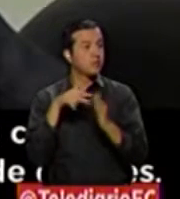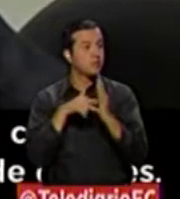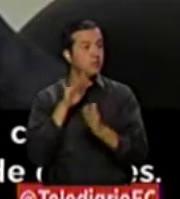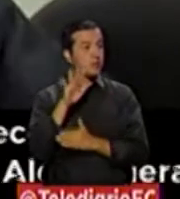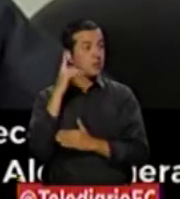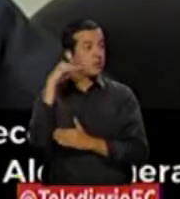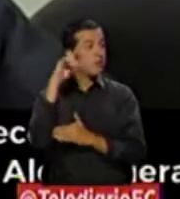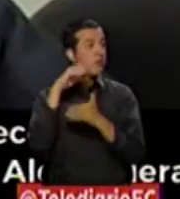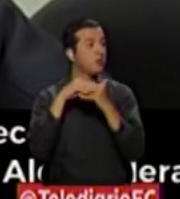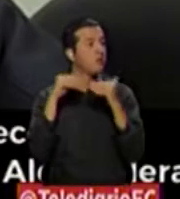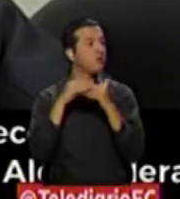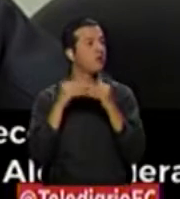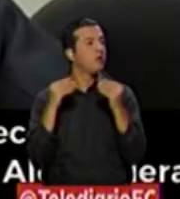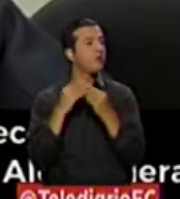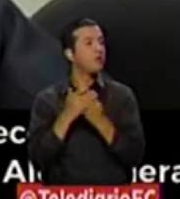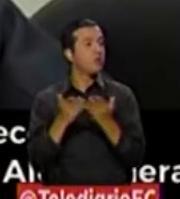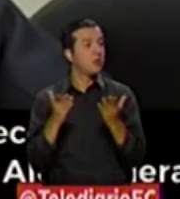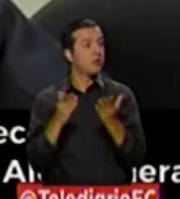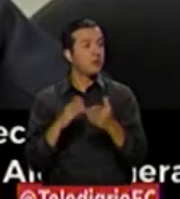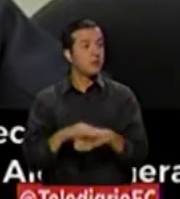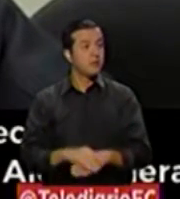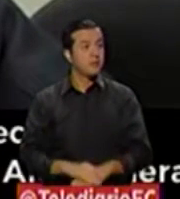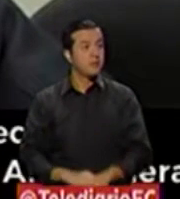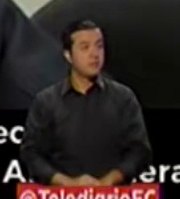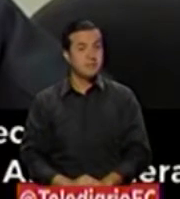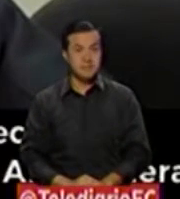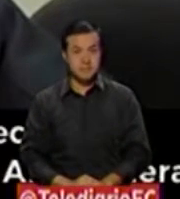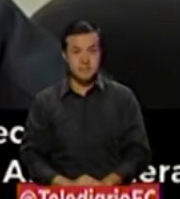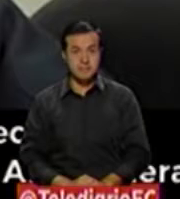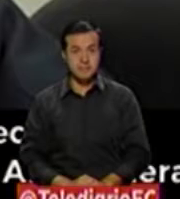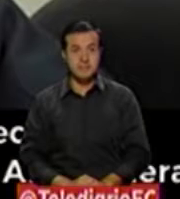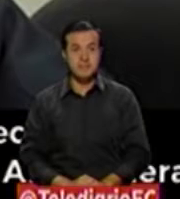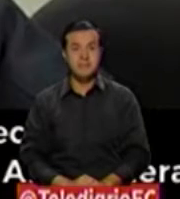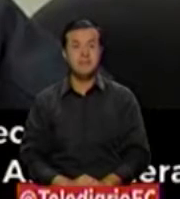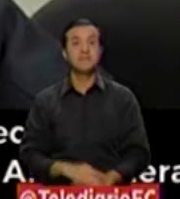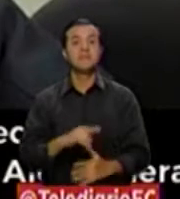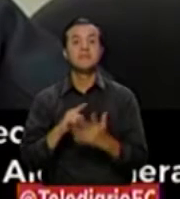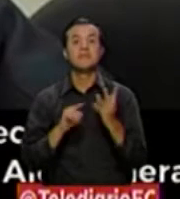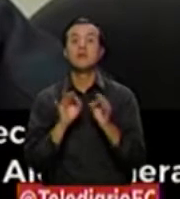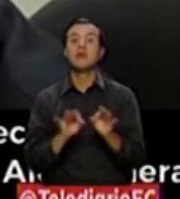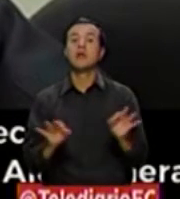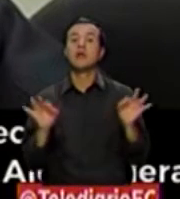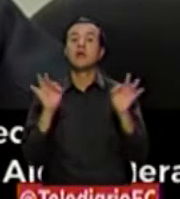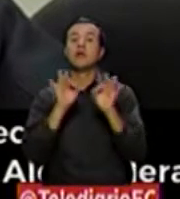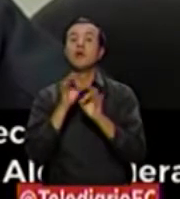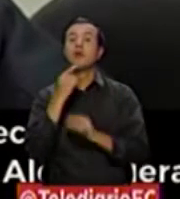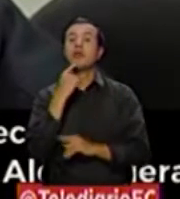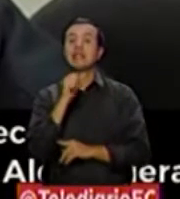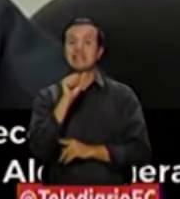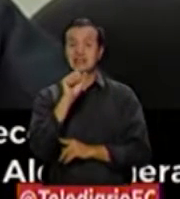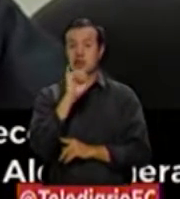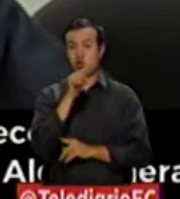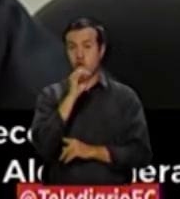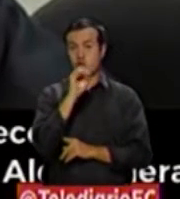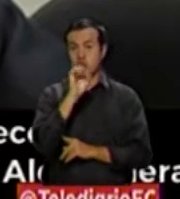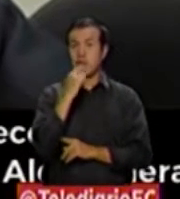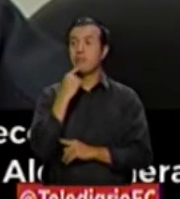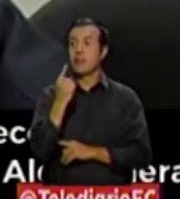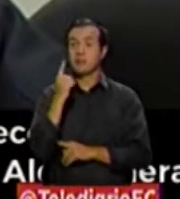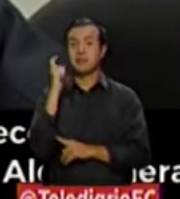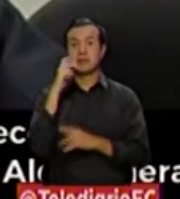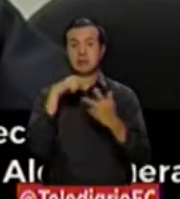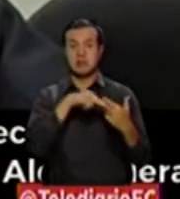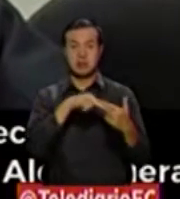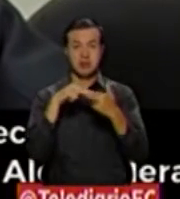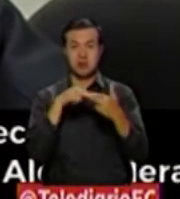de dólares. José Conceição me informa que era necessário manter uma boa relação com